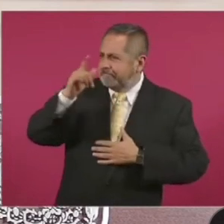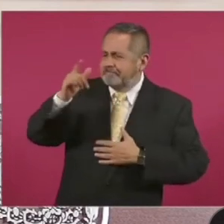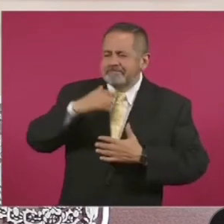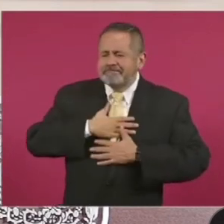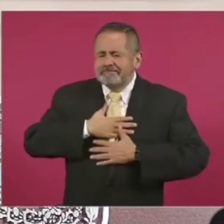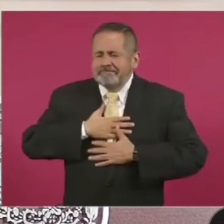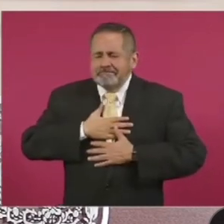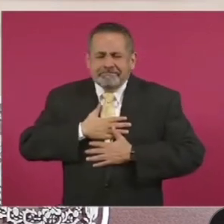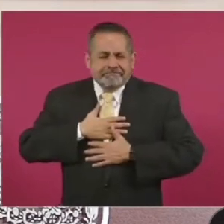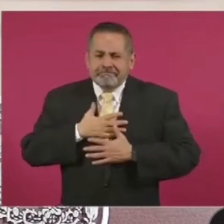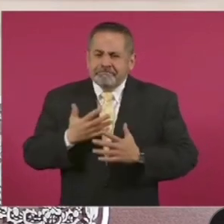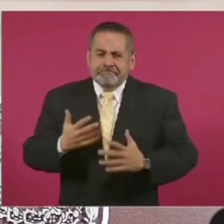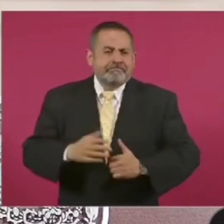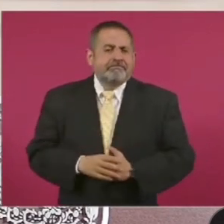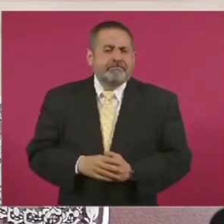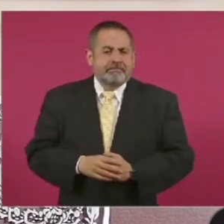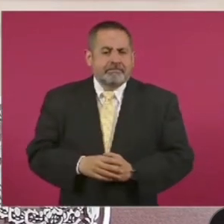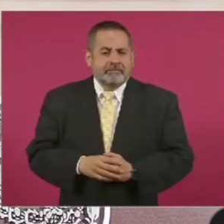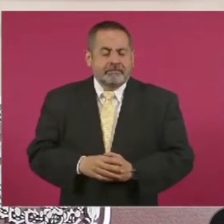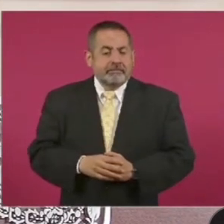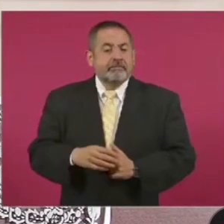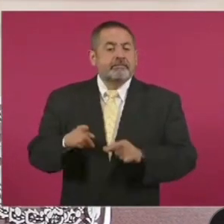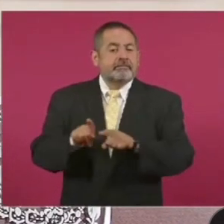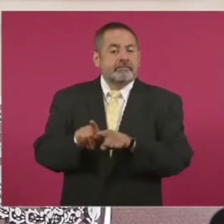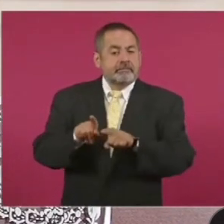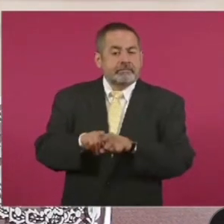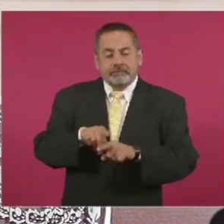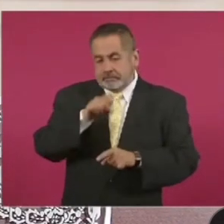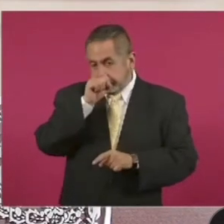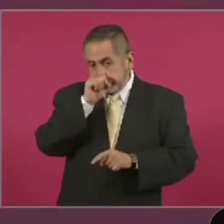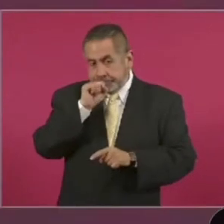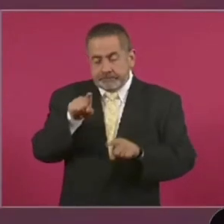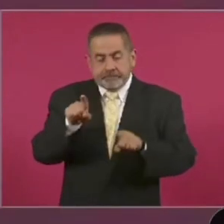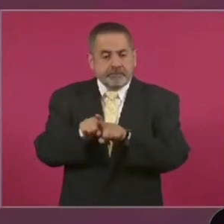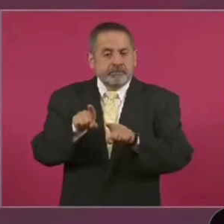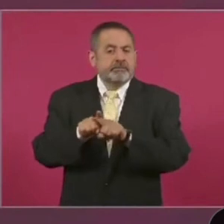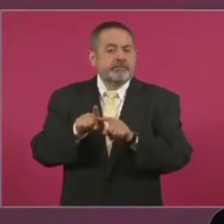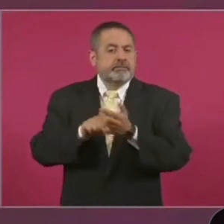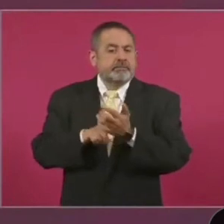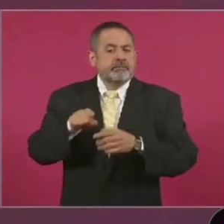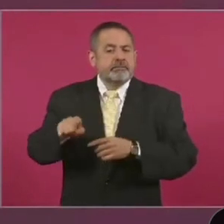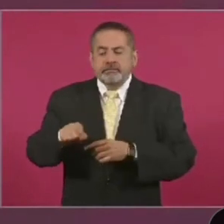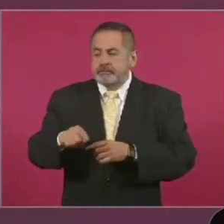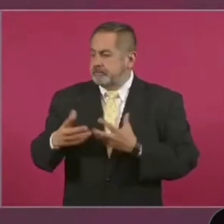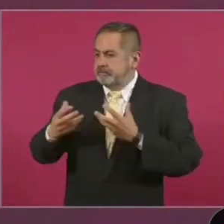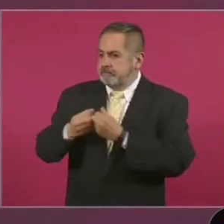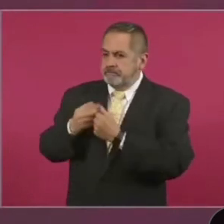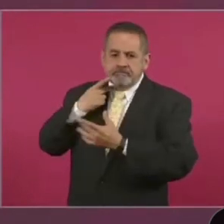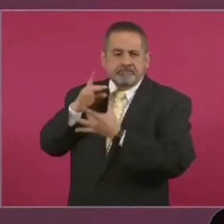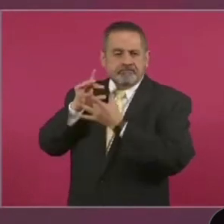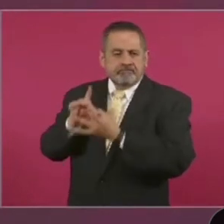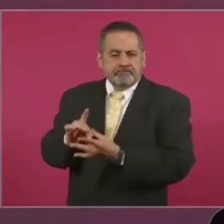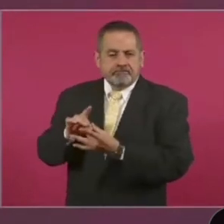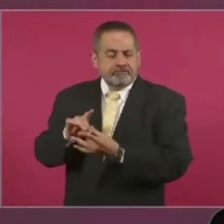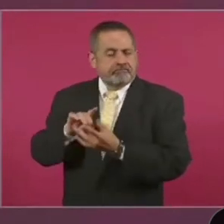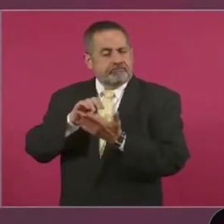y esto va acompañado pues de la política que se